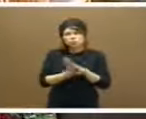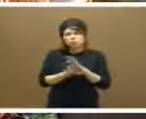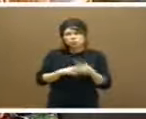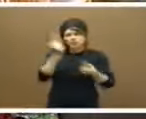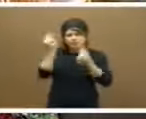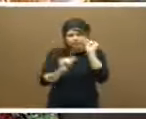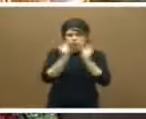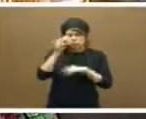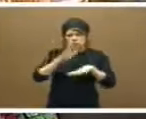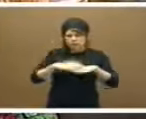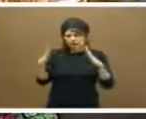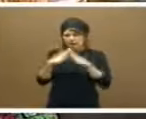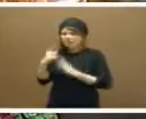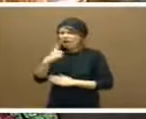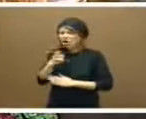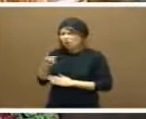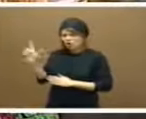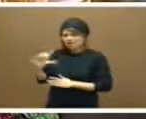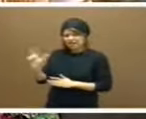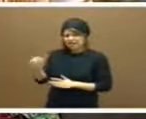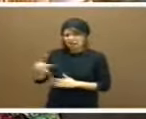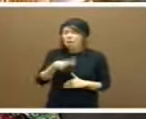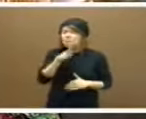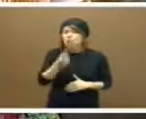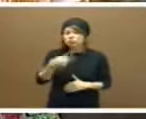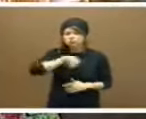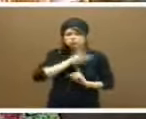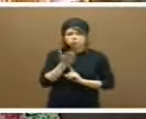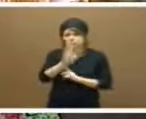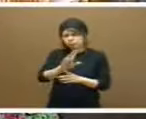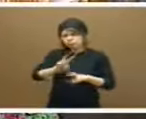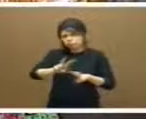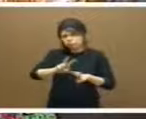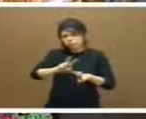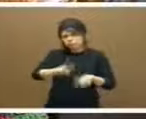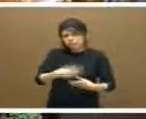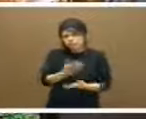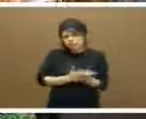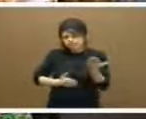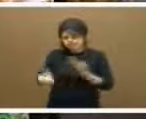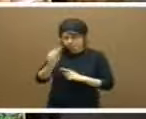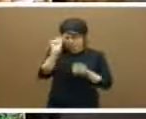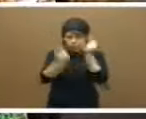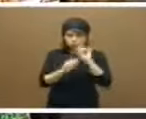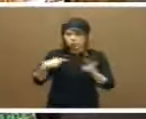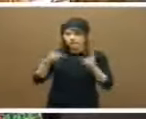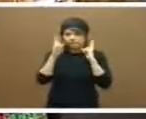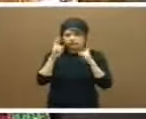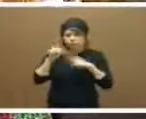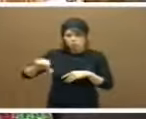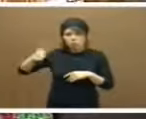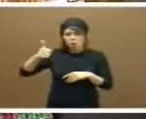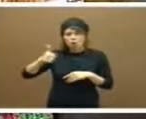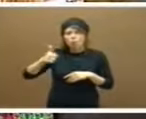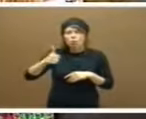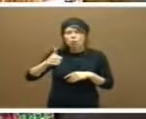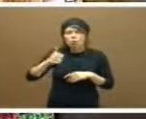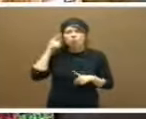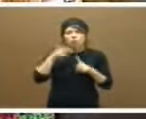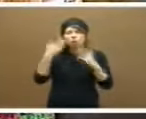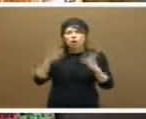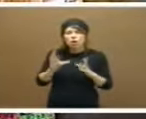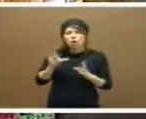el presupuesto para la Casa Roja de Llerena. Por eso hemos presentado una enmienda parcial a los presupuestos que esperemos sea aprobada para